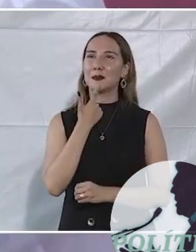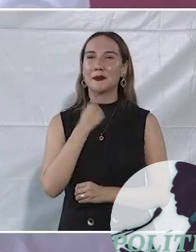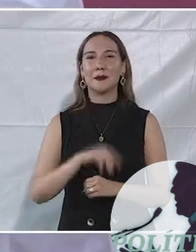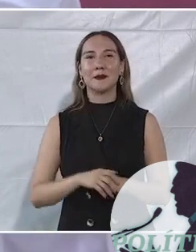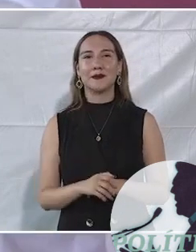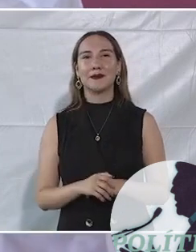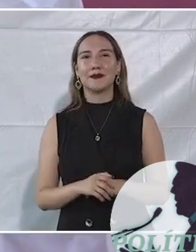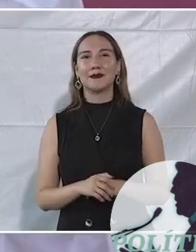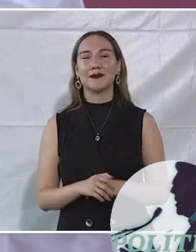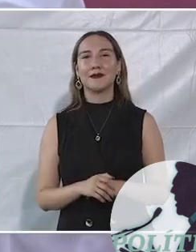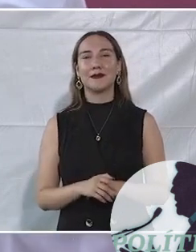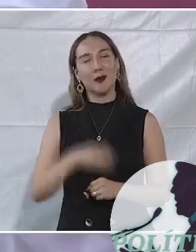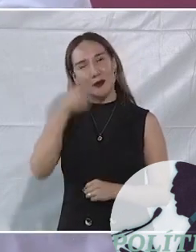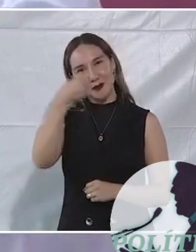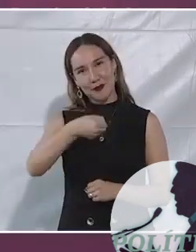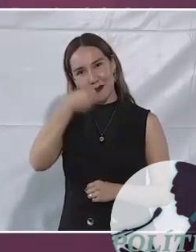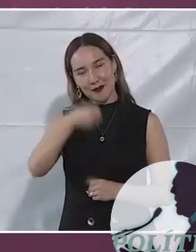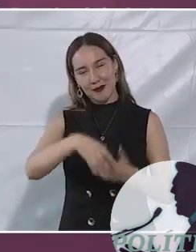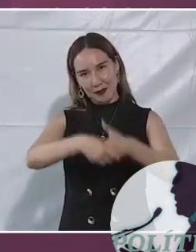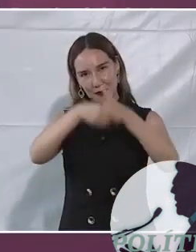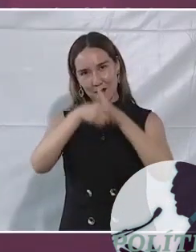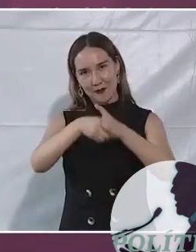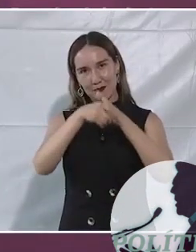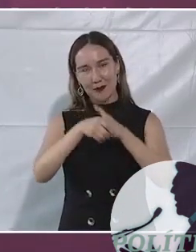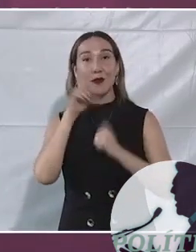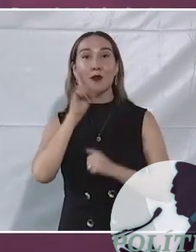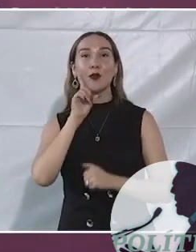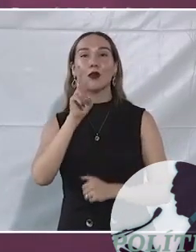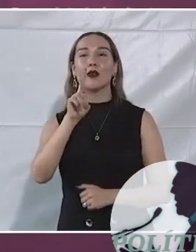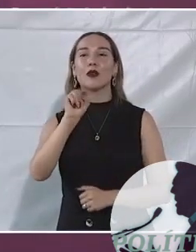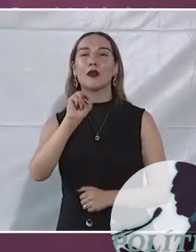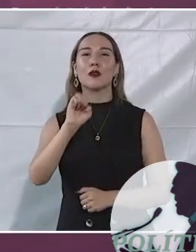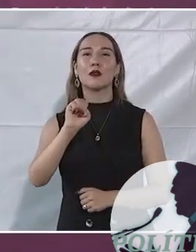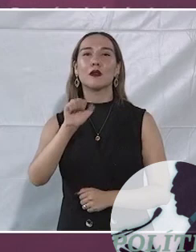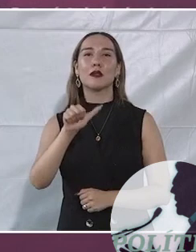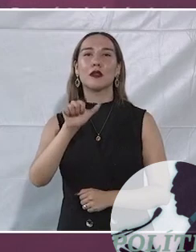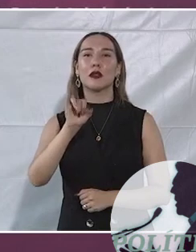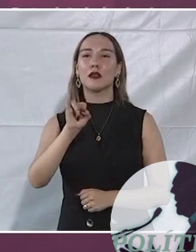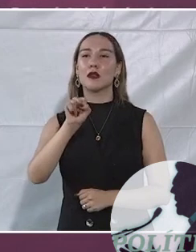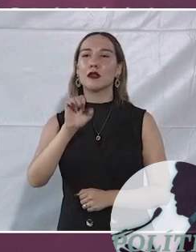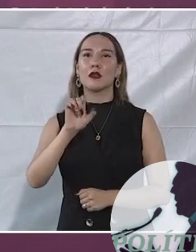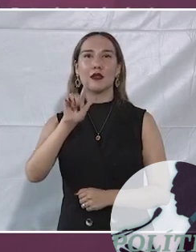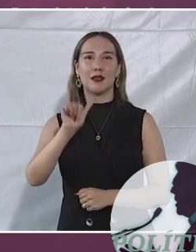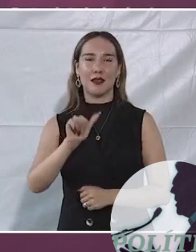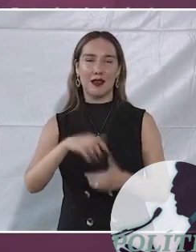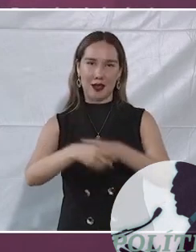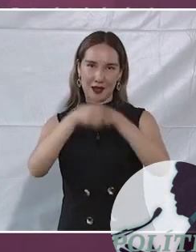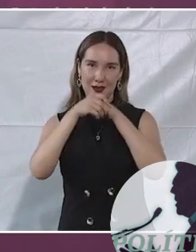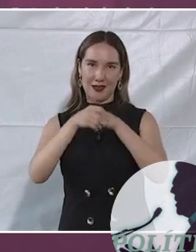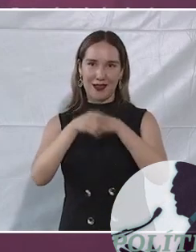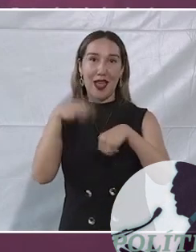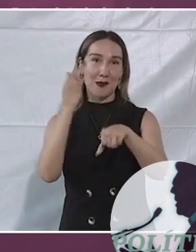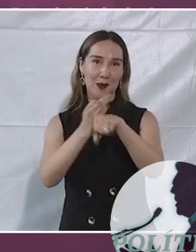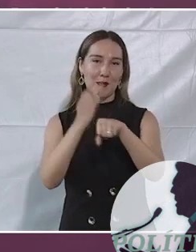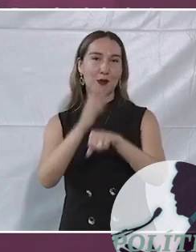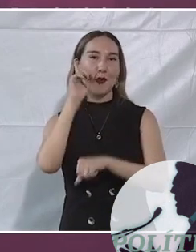y le mandamos un saludo a Rosa Isela. No la invitamos porque ella está cuidando ahora para que no haya asaltos y